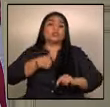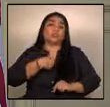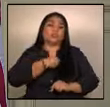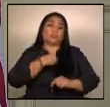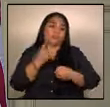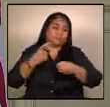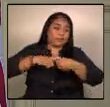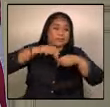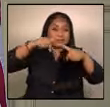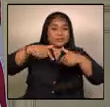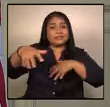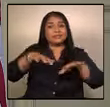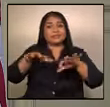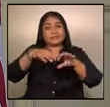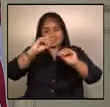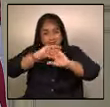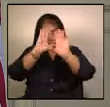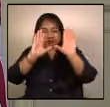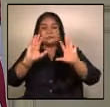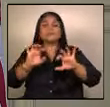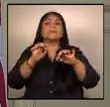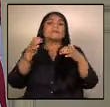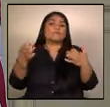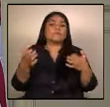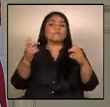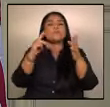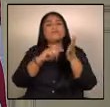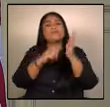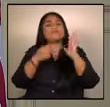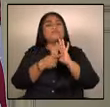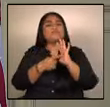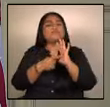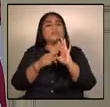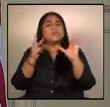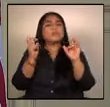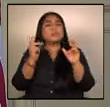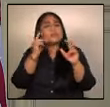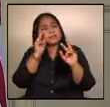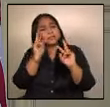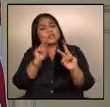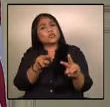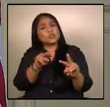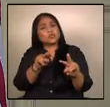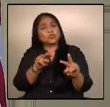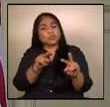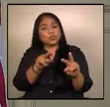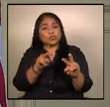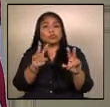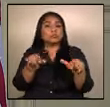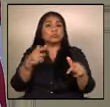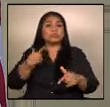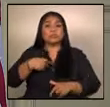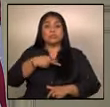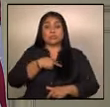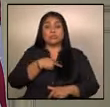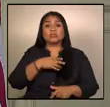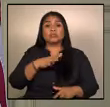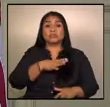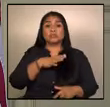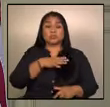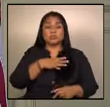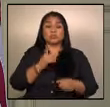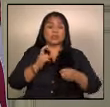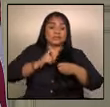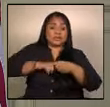por lo que implica en términos de la visión que nosotros tenemos dentro